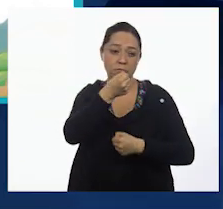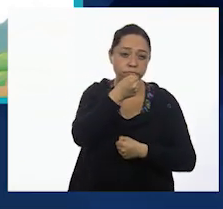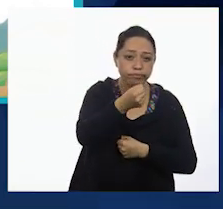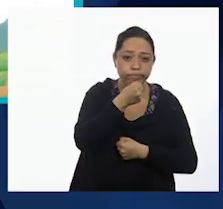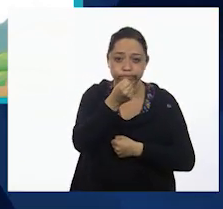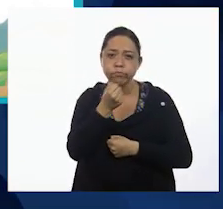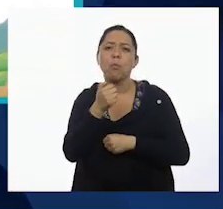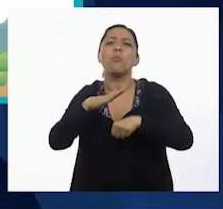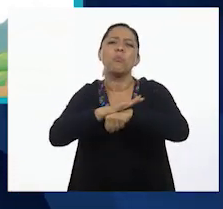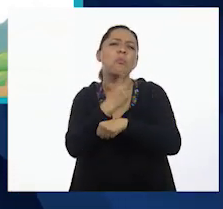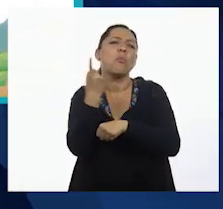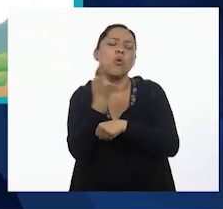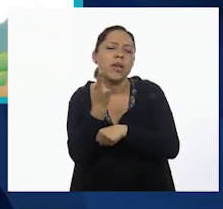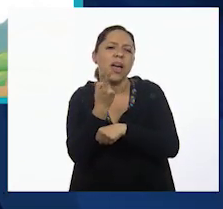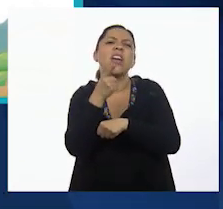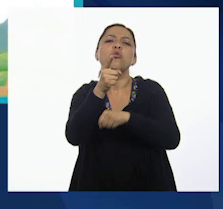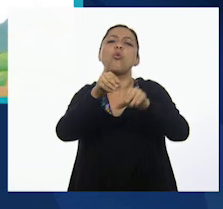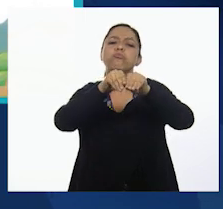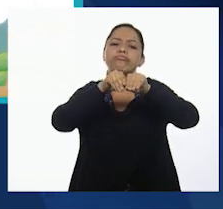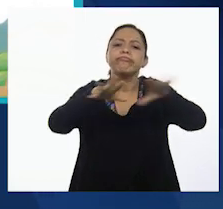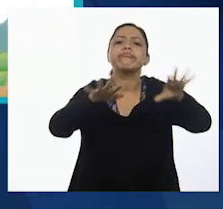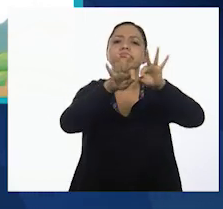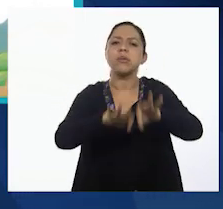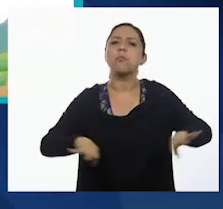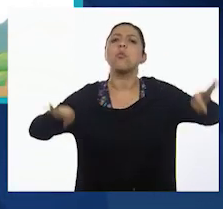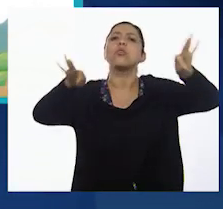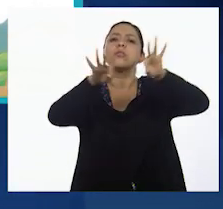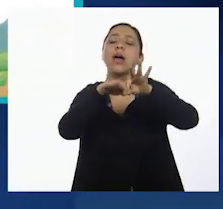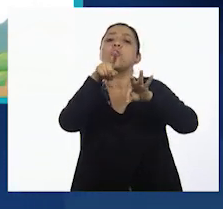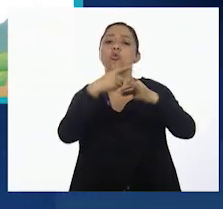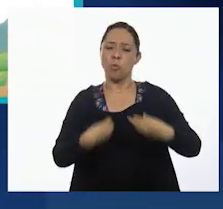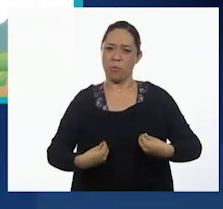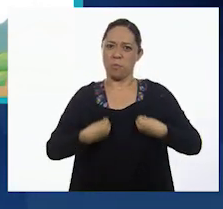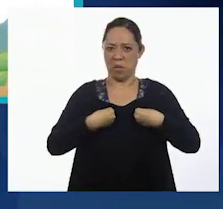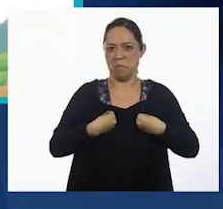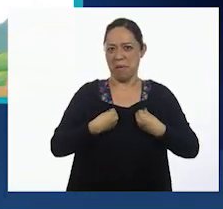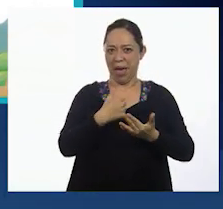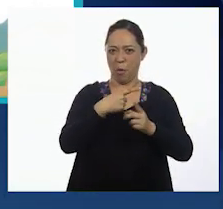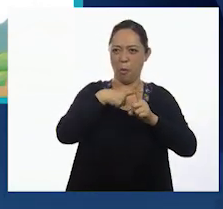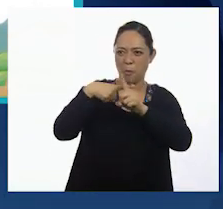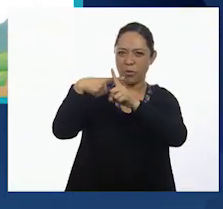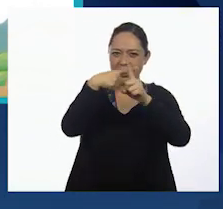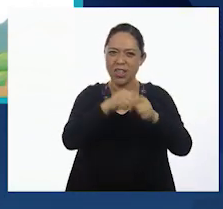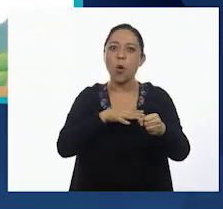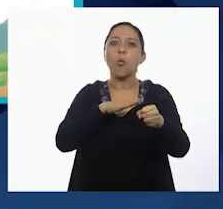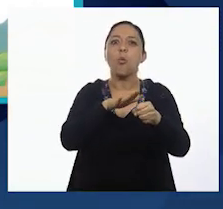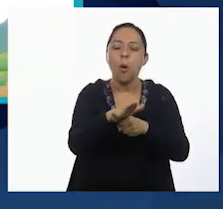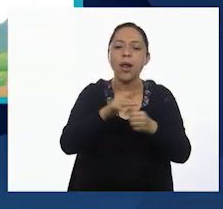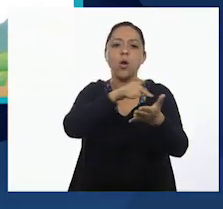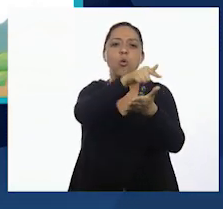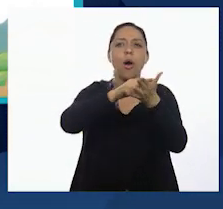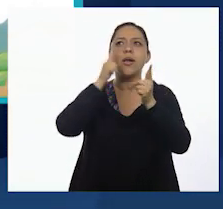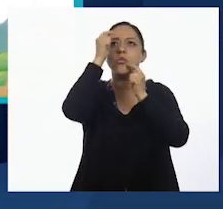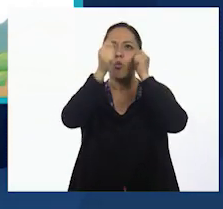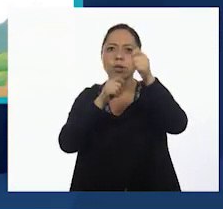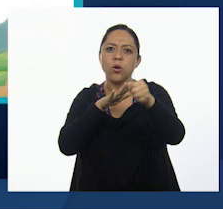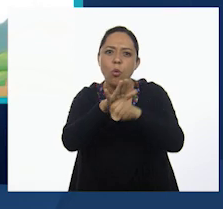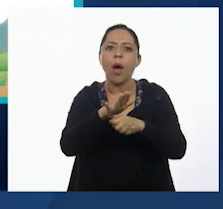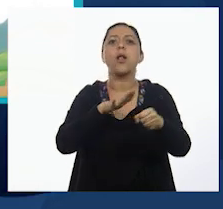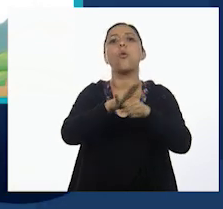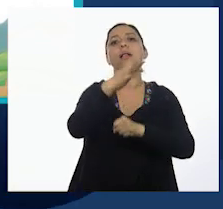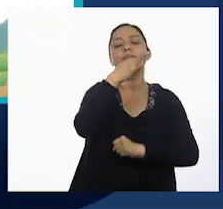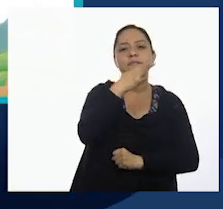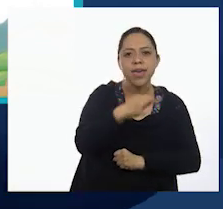informar, cuáles son las ventajas de vivir ahí, qué zonas turísticas tiene, cuáles son sus fiestas tradicionales, qué